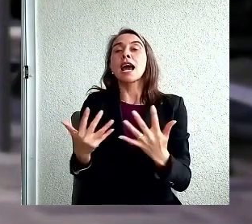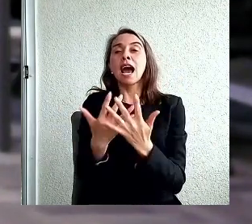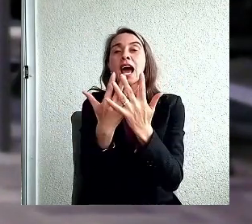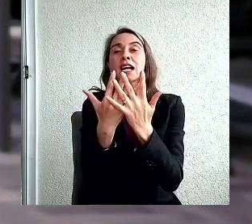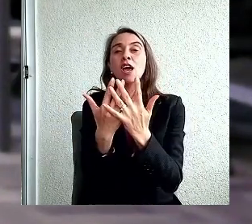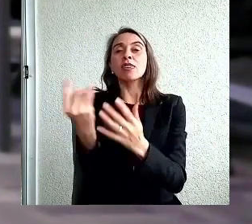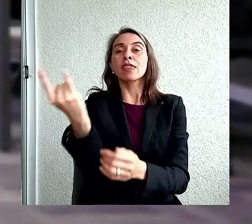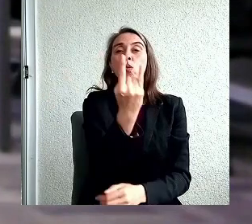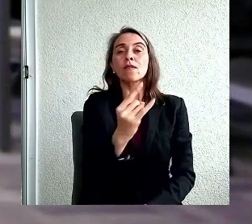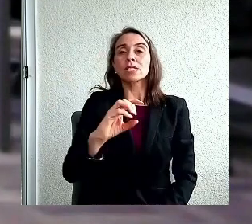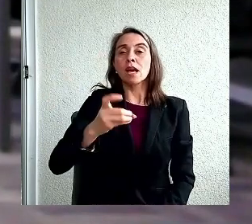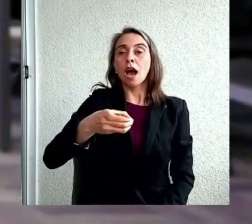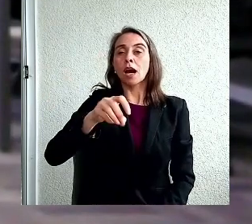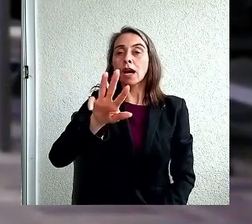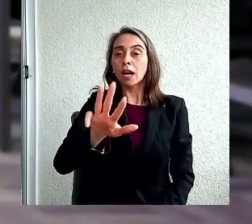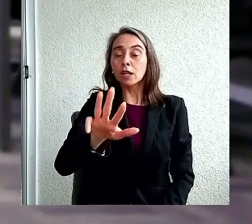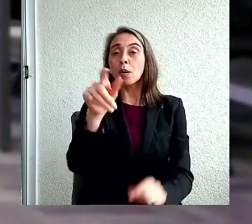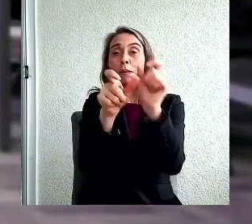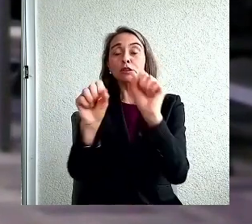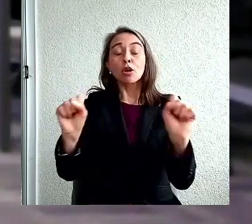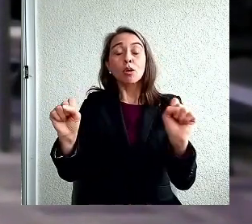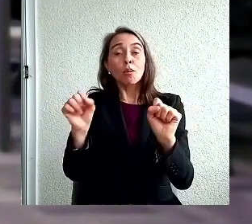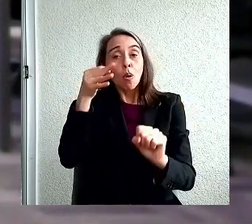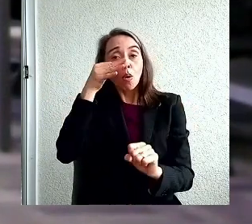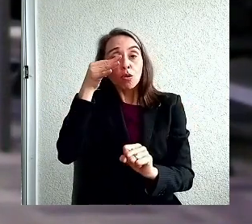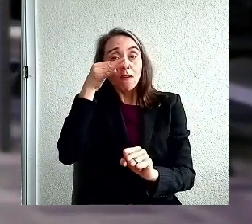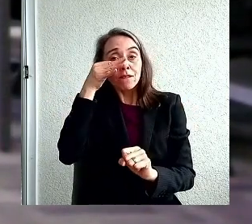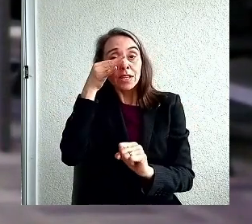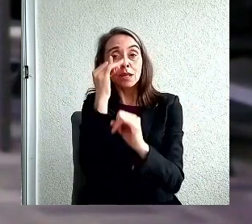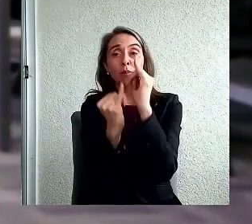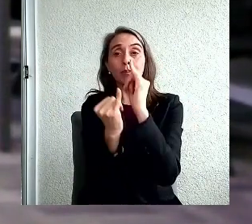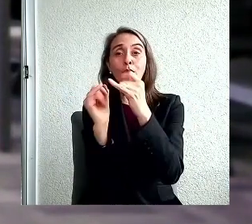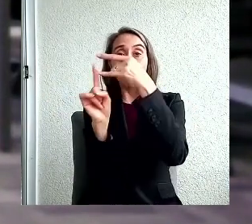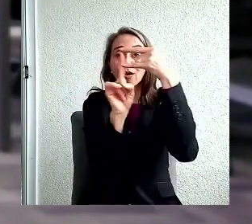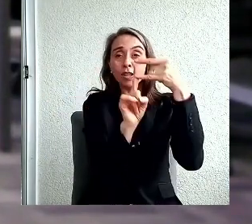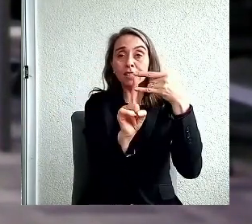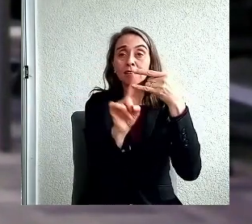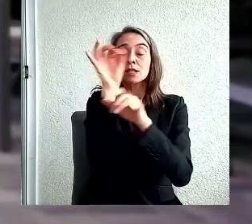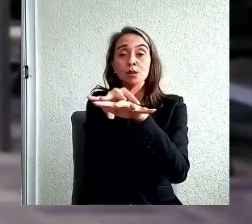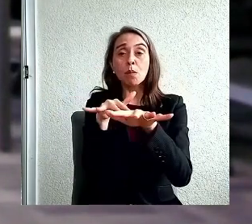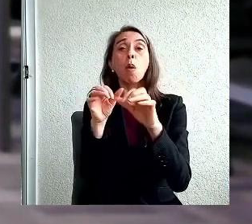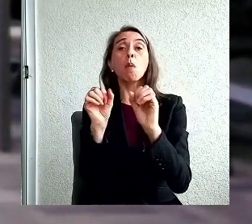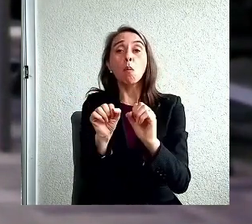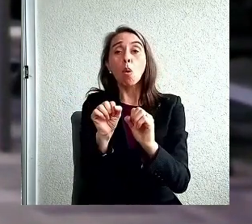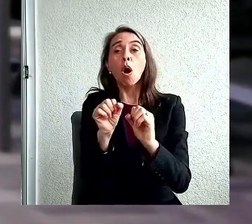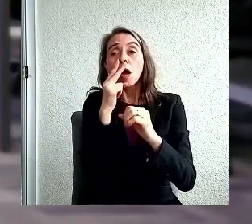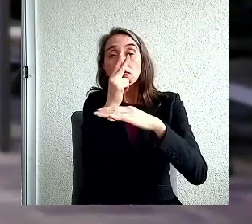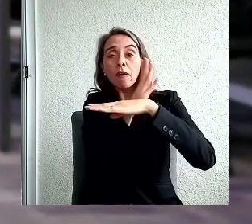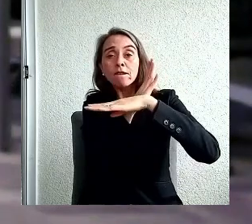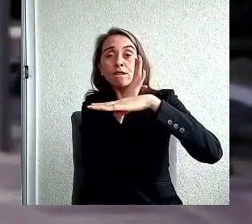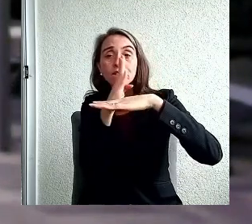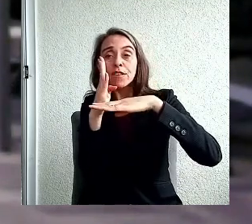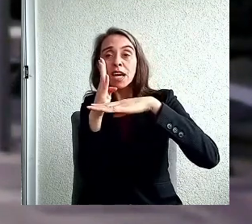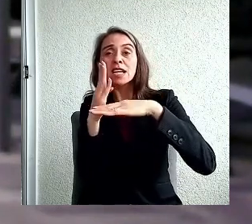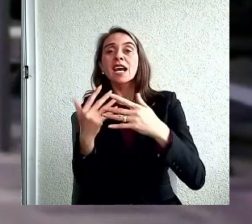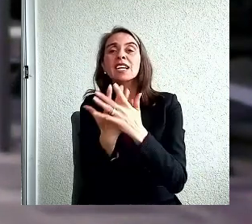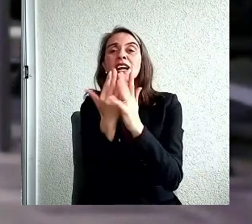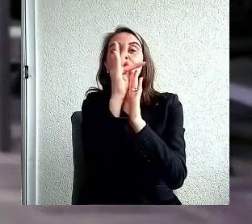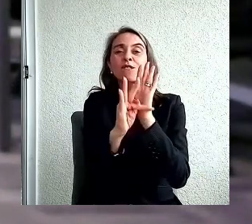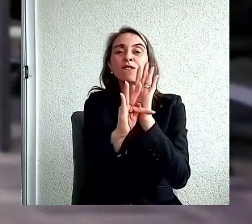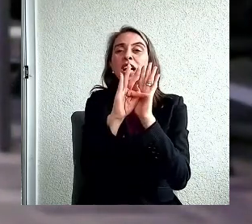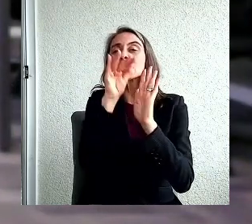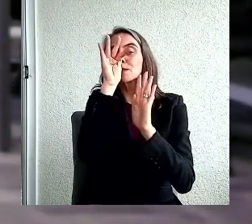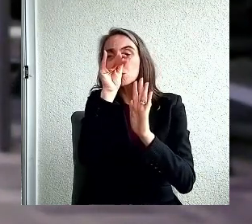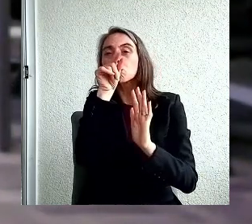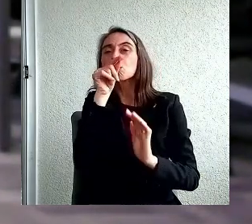presenciar virtualmente este seminario también pueden revisar su contenido en las redes sociales del G9 y de la USM. Nuevamente, muchas